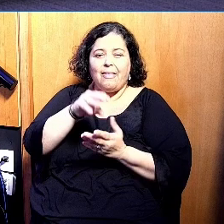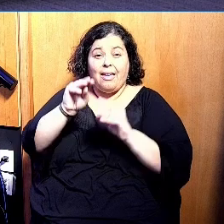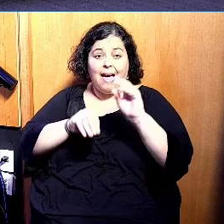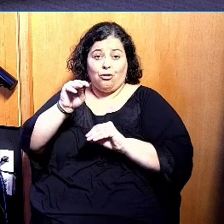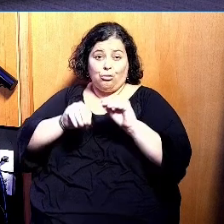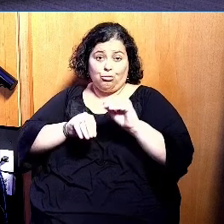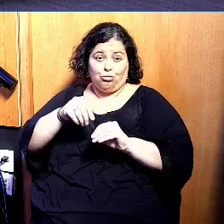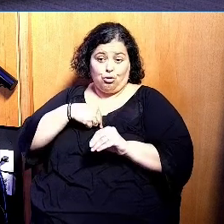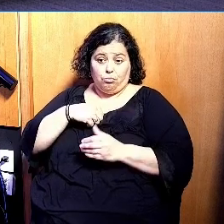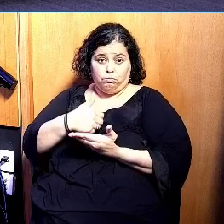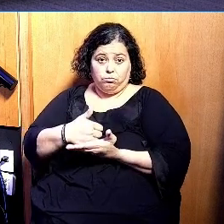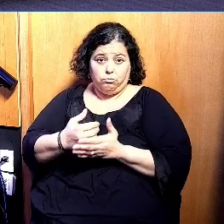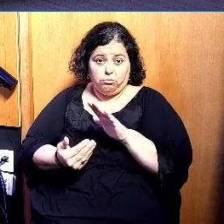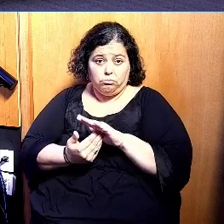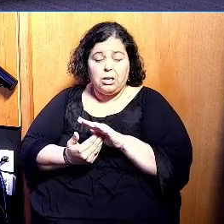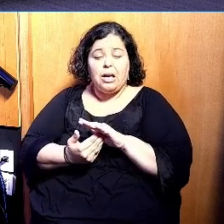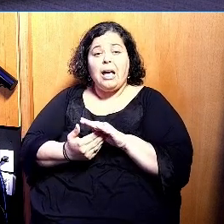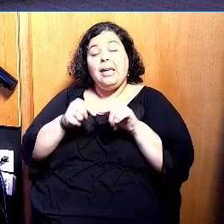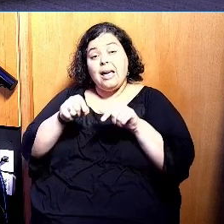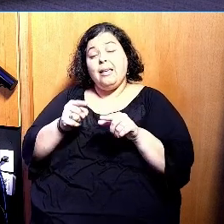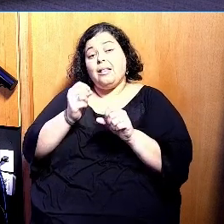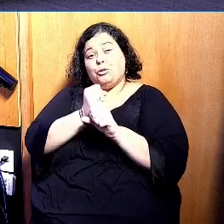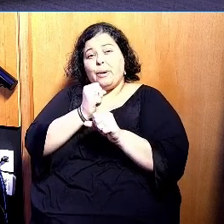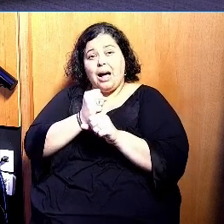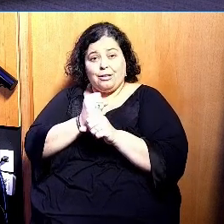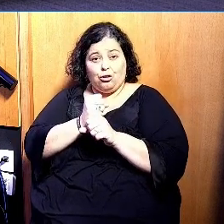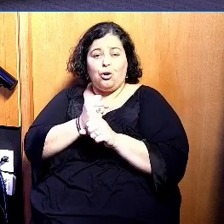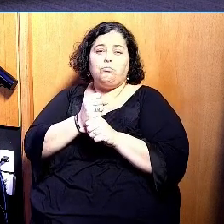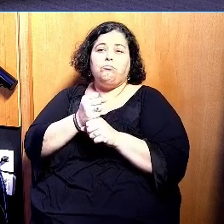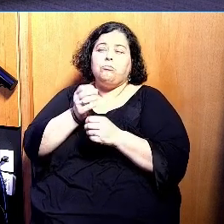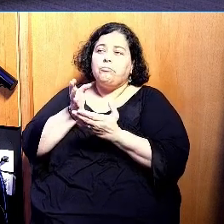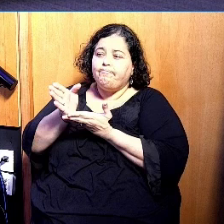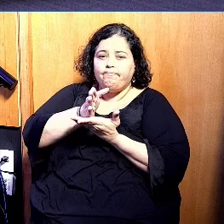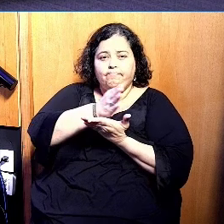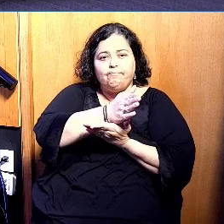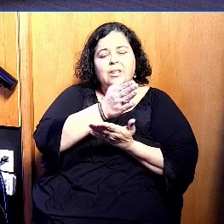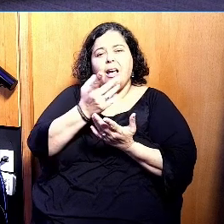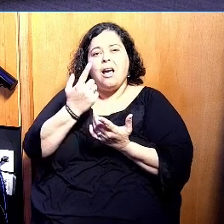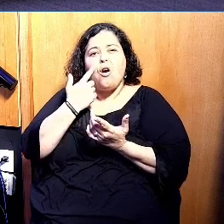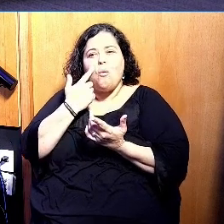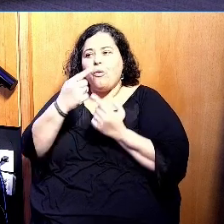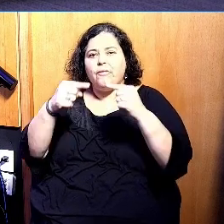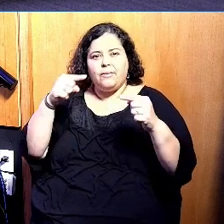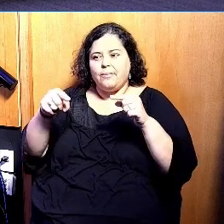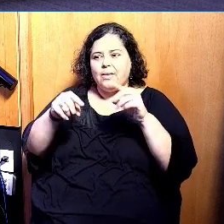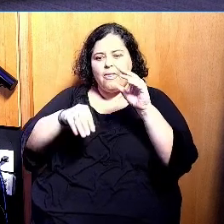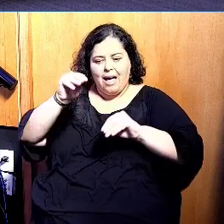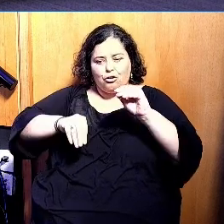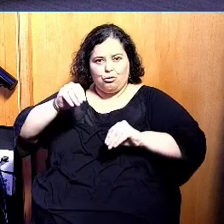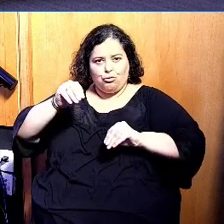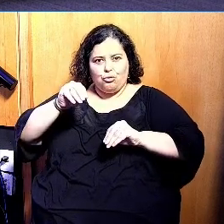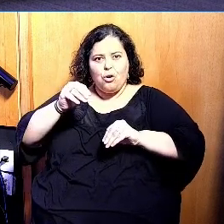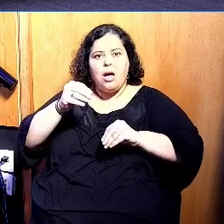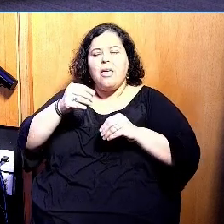a trabajar con una visión transversal en Ceibal. Empezamos a identificar referentes de datos en cada una de las áreas de